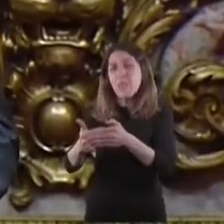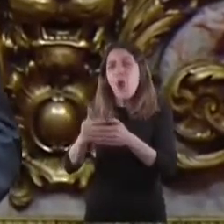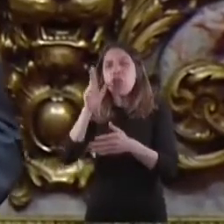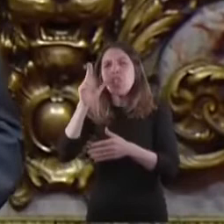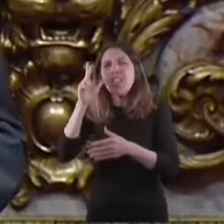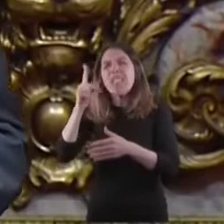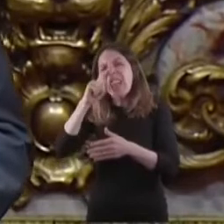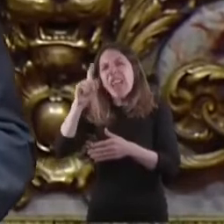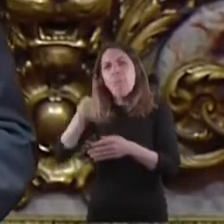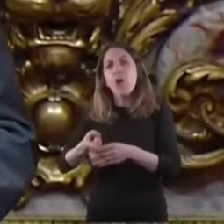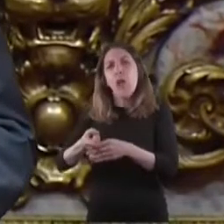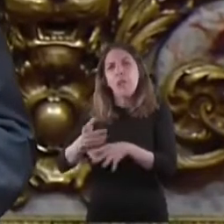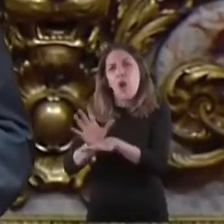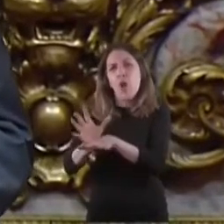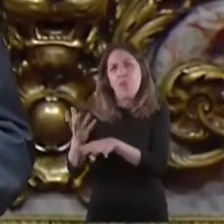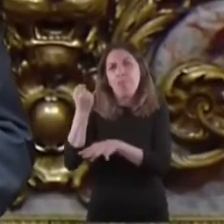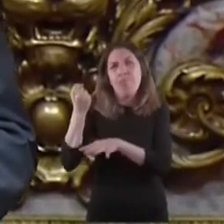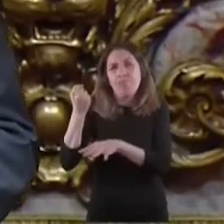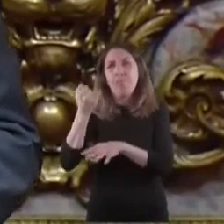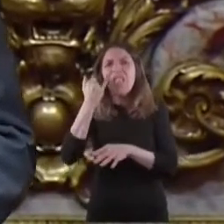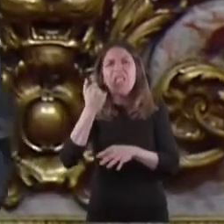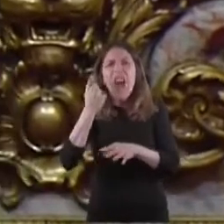modo llevamos